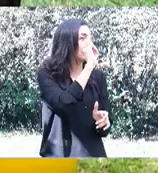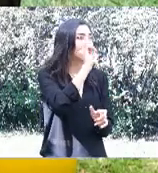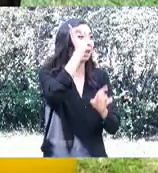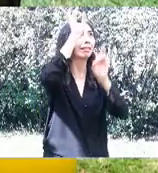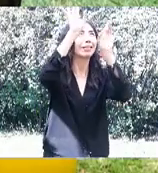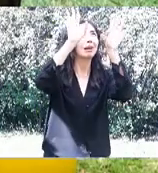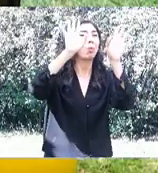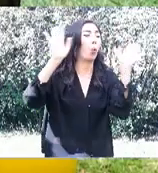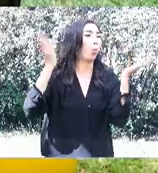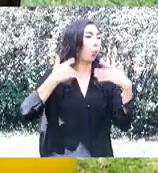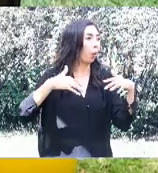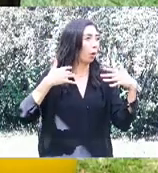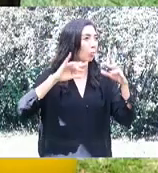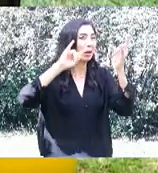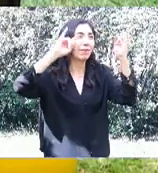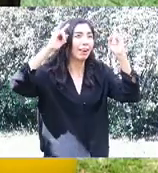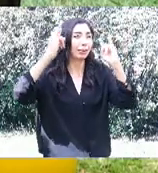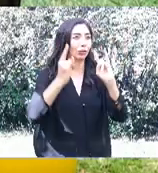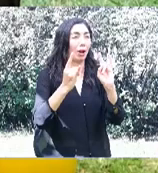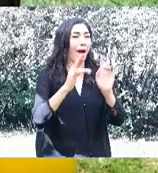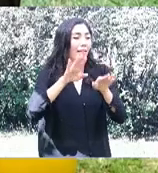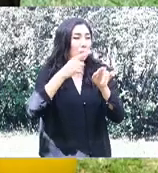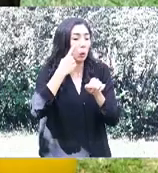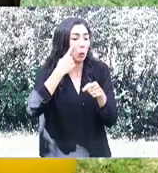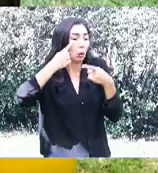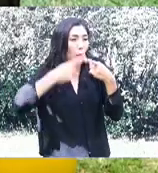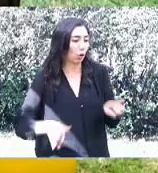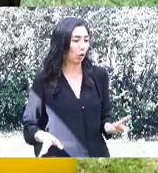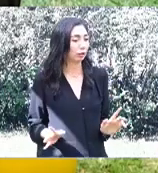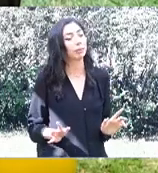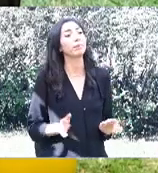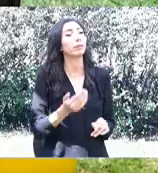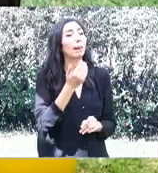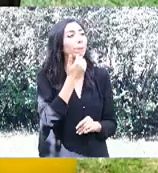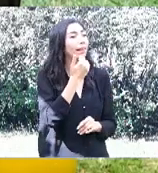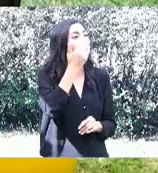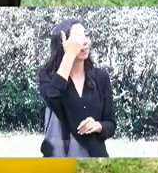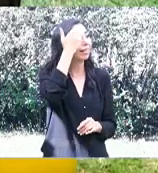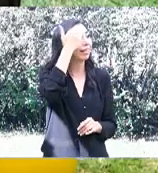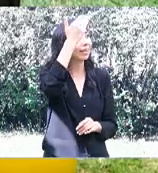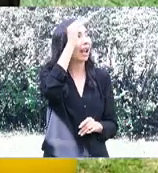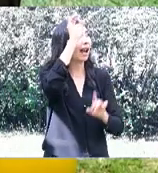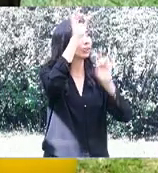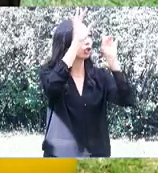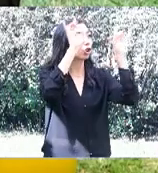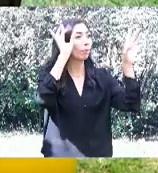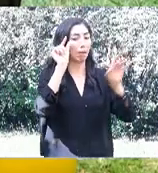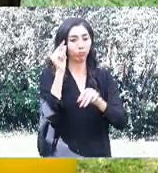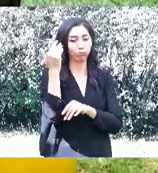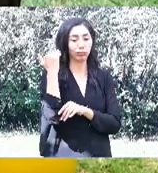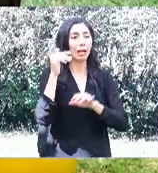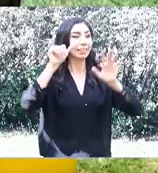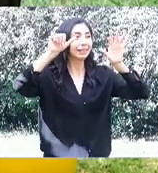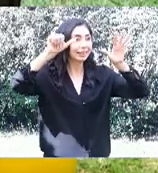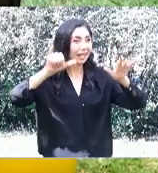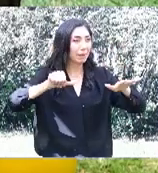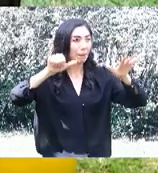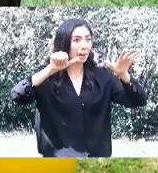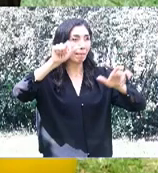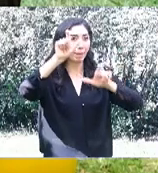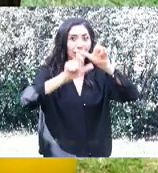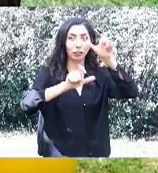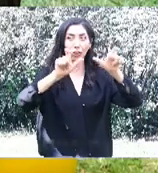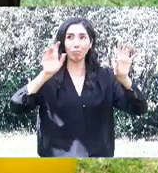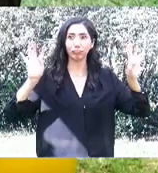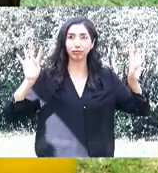ajenas a nosotros eh Y eh la el día de la astronomía recién pasado 6,000 personas acá en el Museo visitando